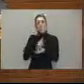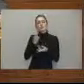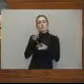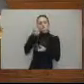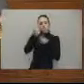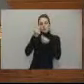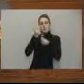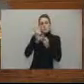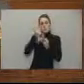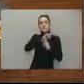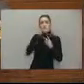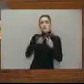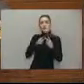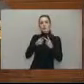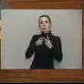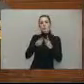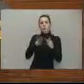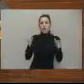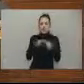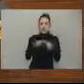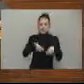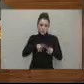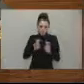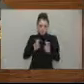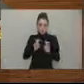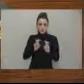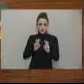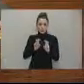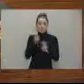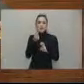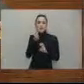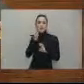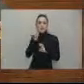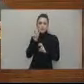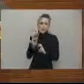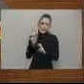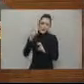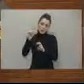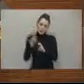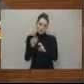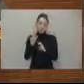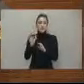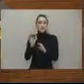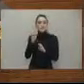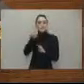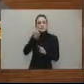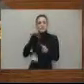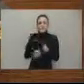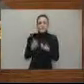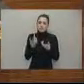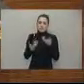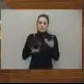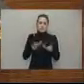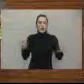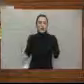es el establecimiento de nuevos tipos de modalidades de abono con coste reducido y con carácter general en todo el ámbito de actuación